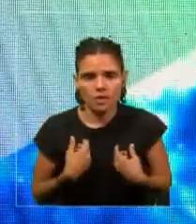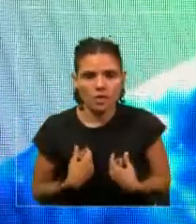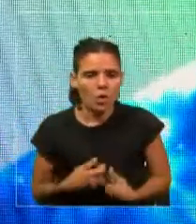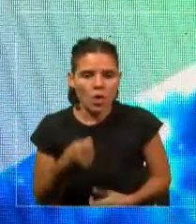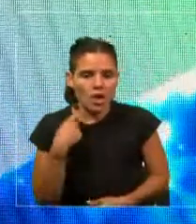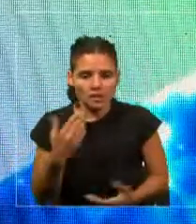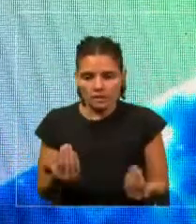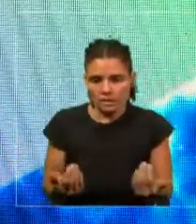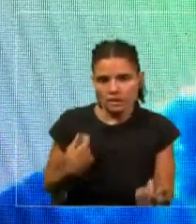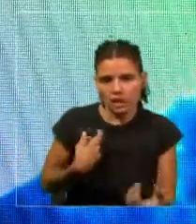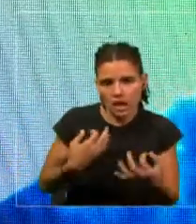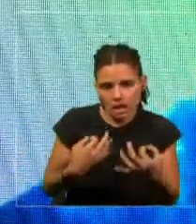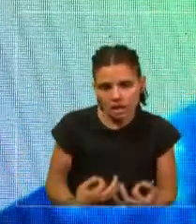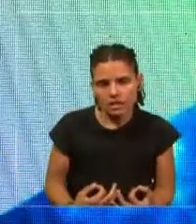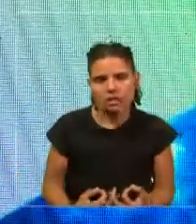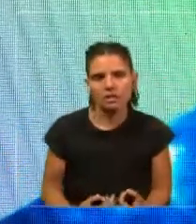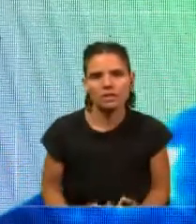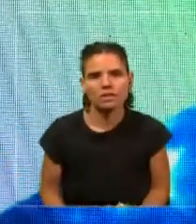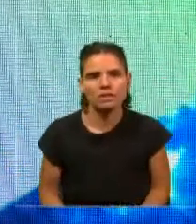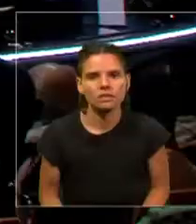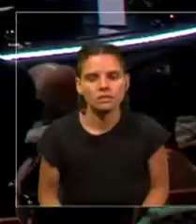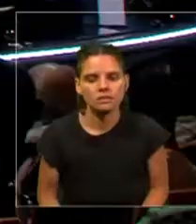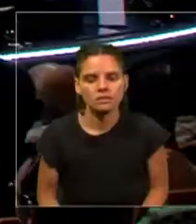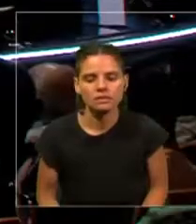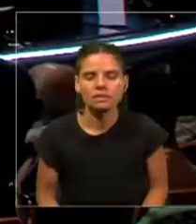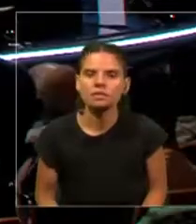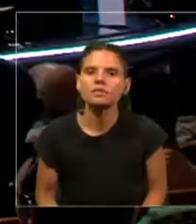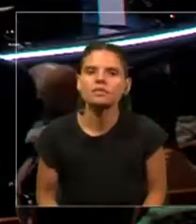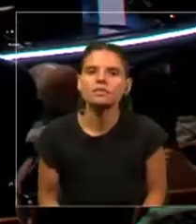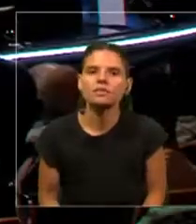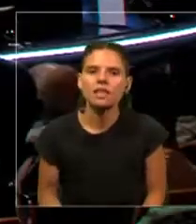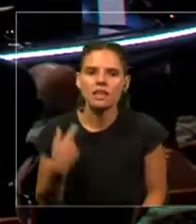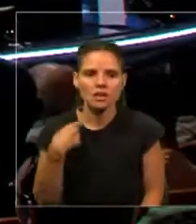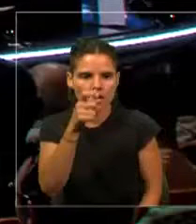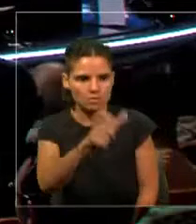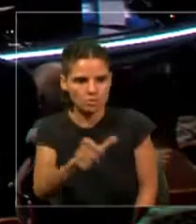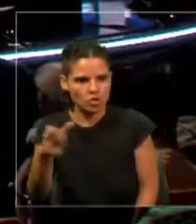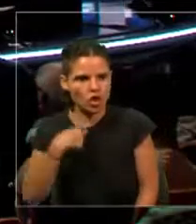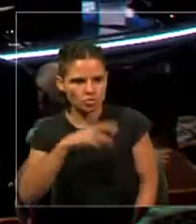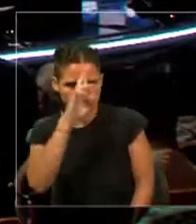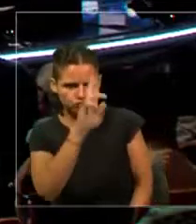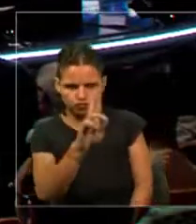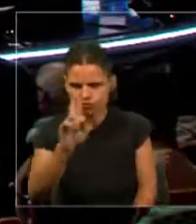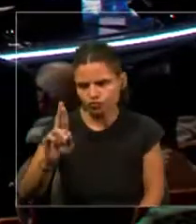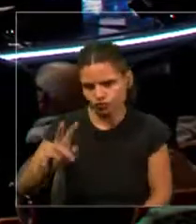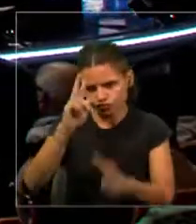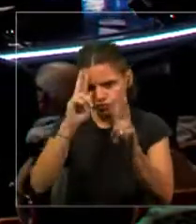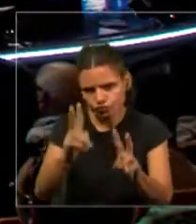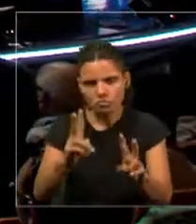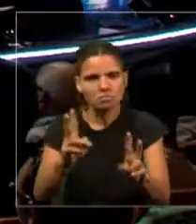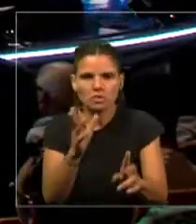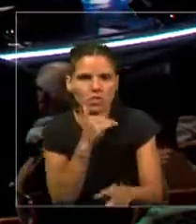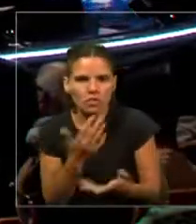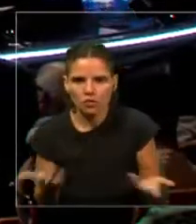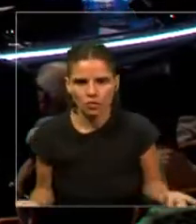necesidad legítima de reconocimiento de las personas. Entonces,